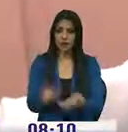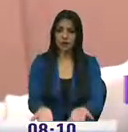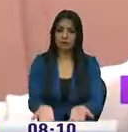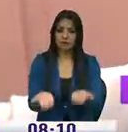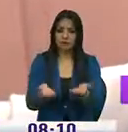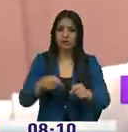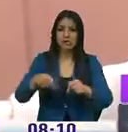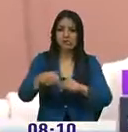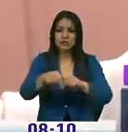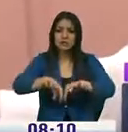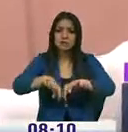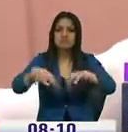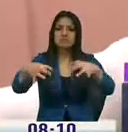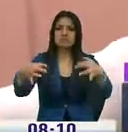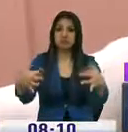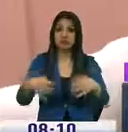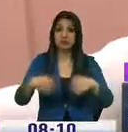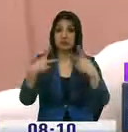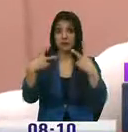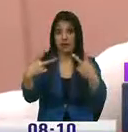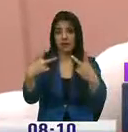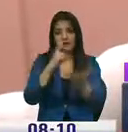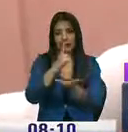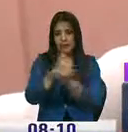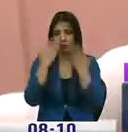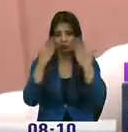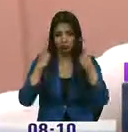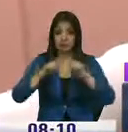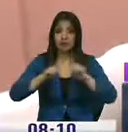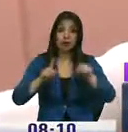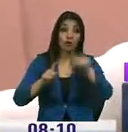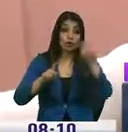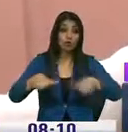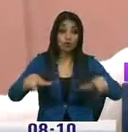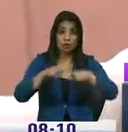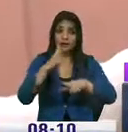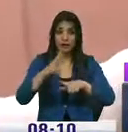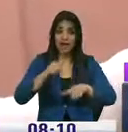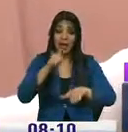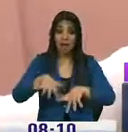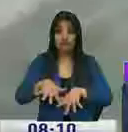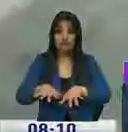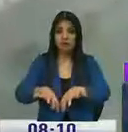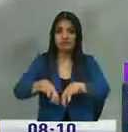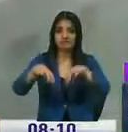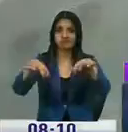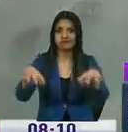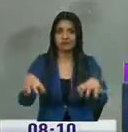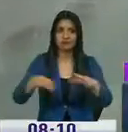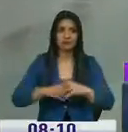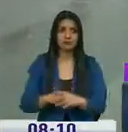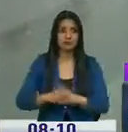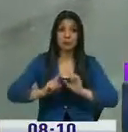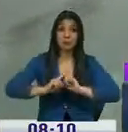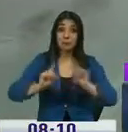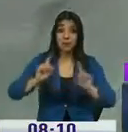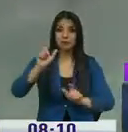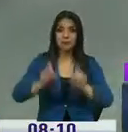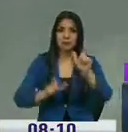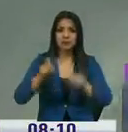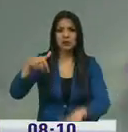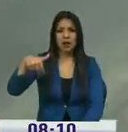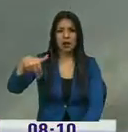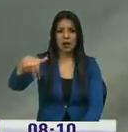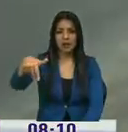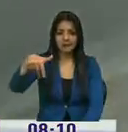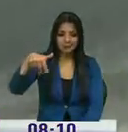alzarse el pavimento. He visto yo, no sé aquí, en otras partes he visto que se alza el pavimento. Por ello, los peatones de esta calle solicitan a